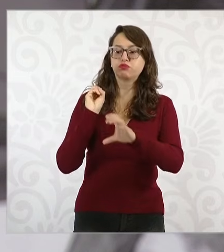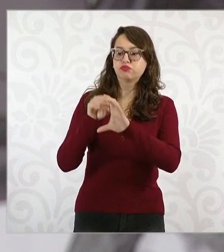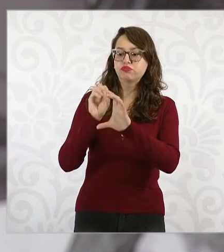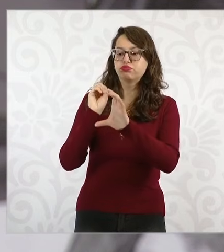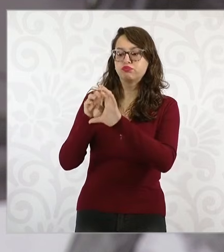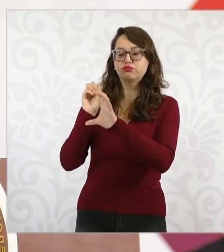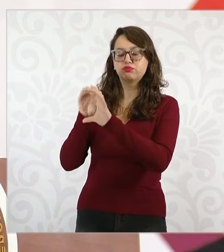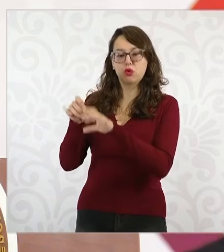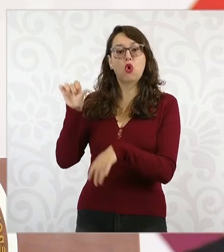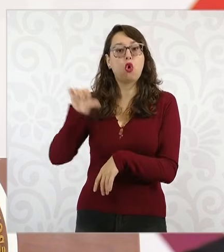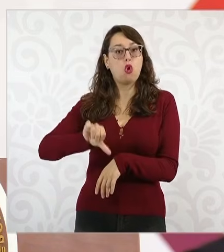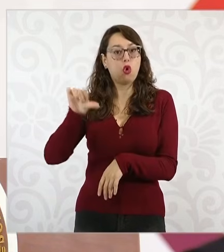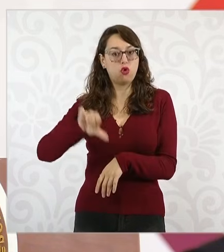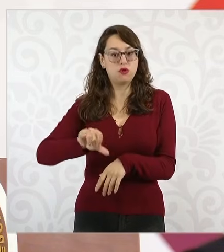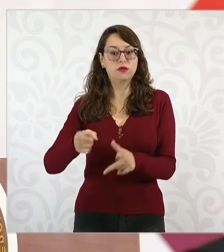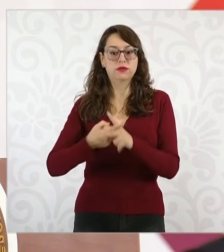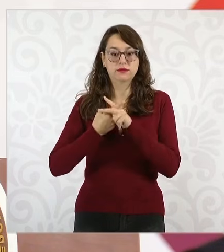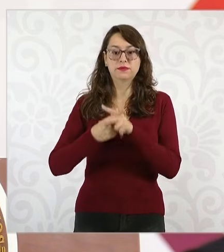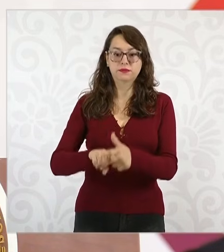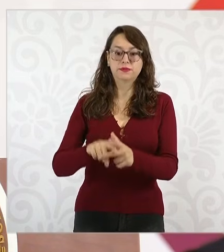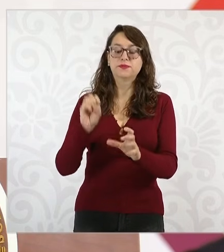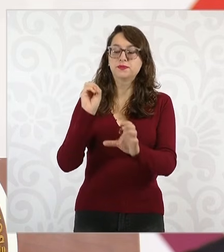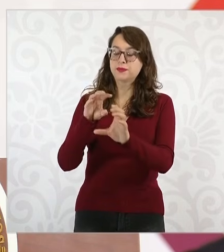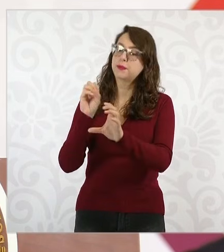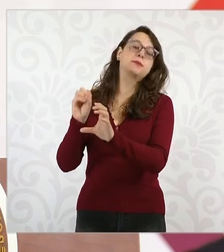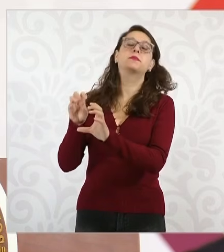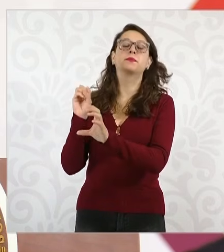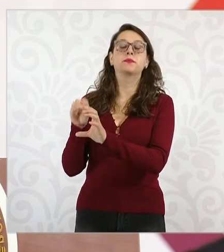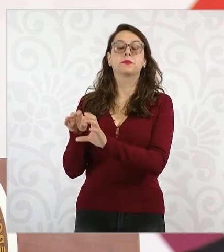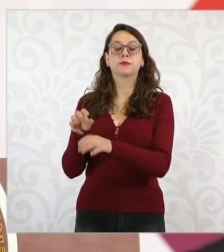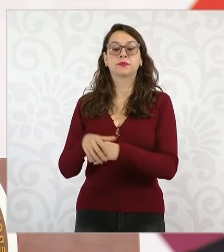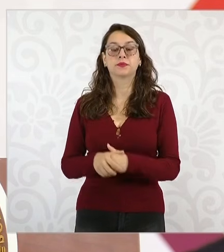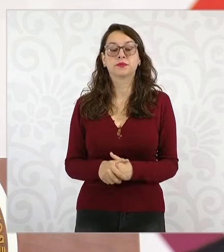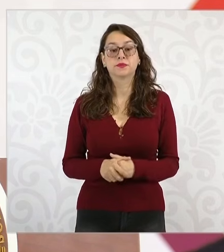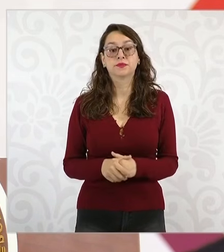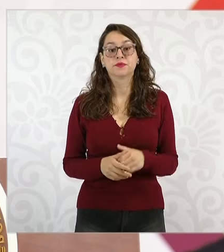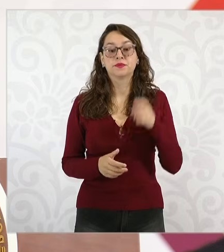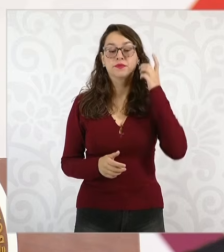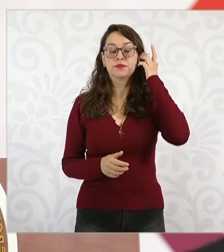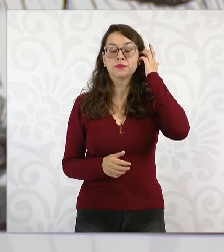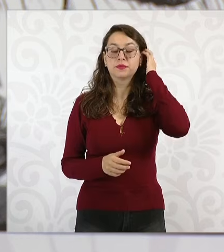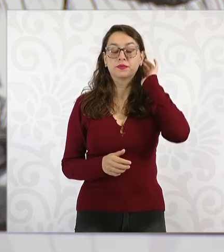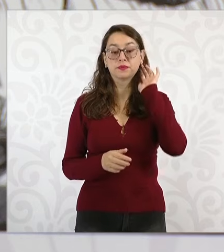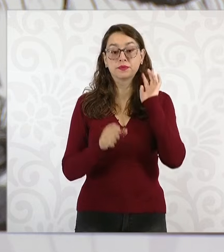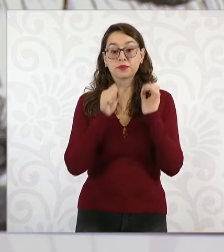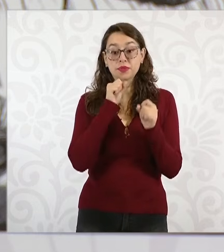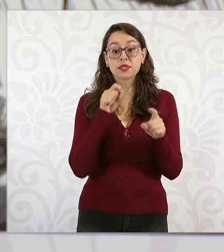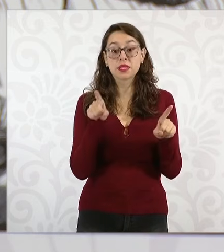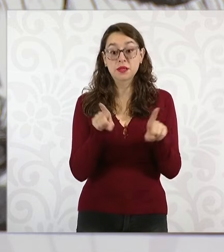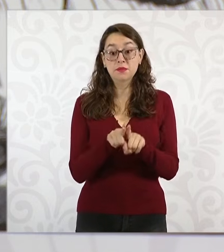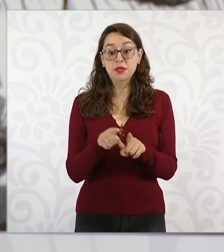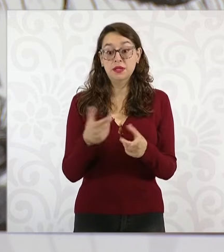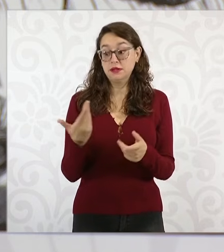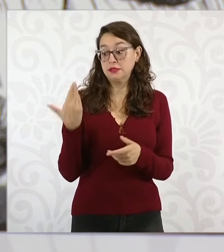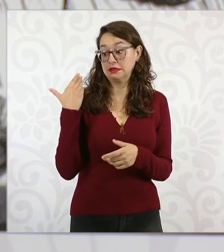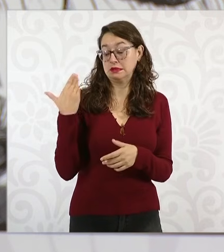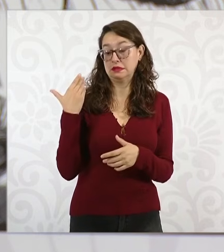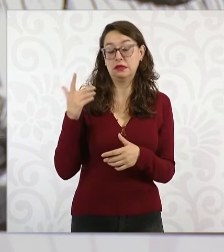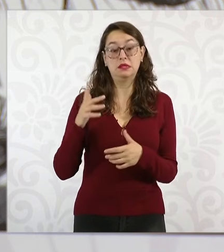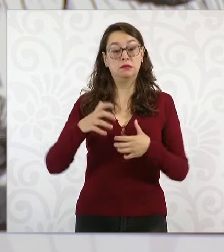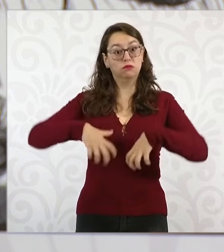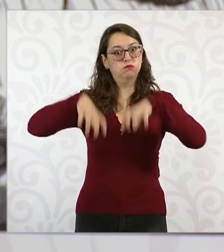Leti Ramírez, y también, dadas las lluvias del fin de semana, Efraín nos va a